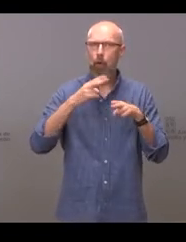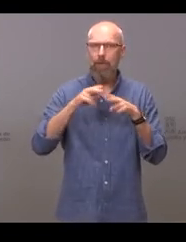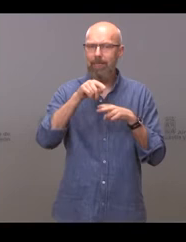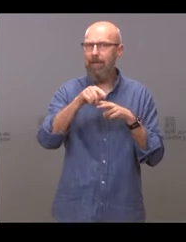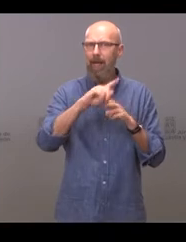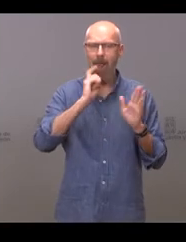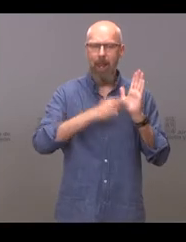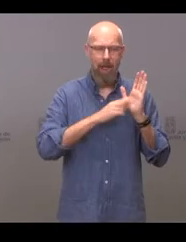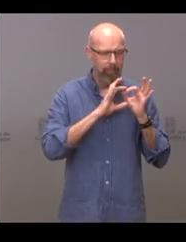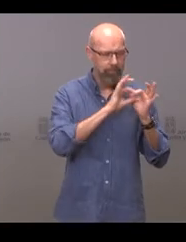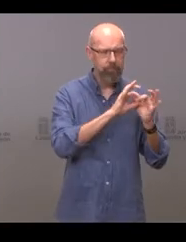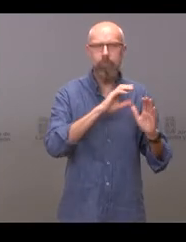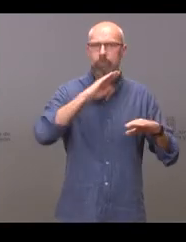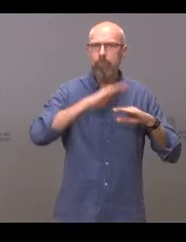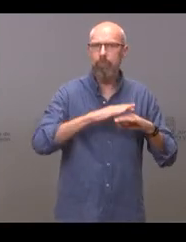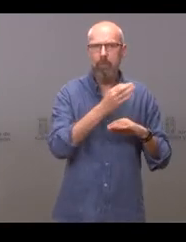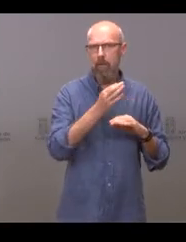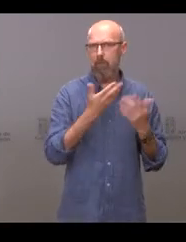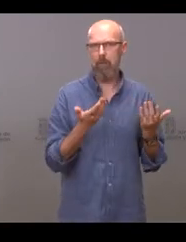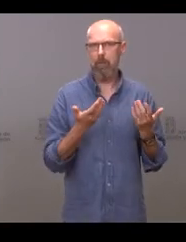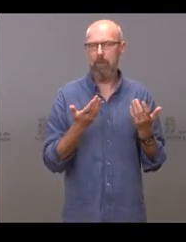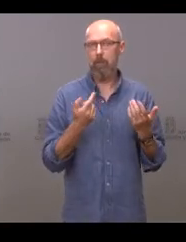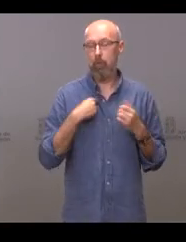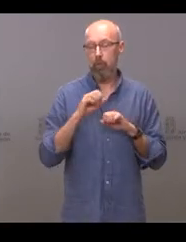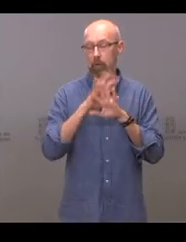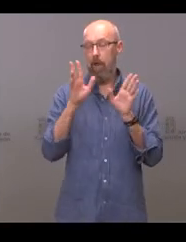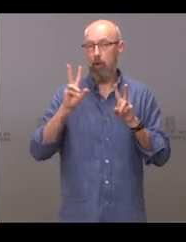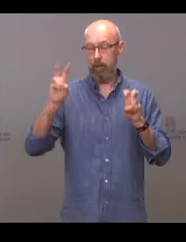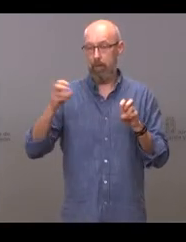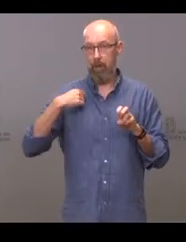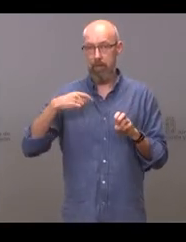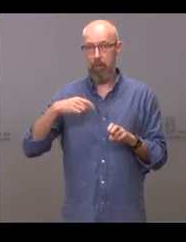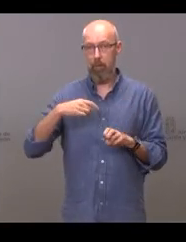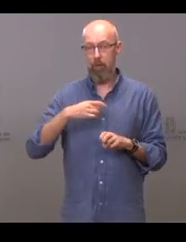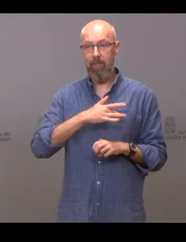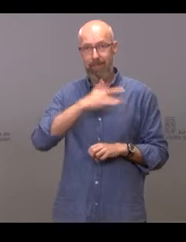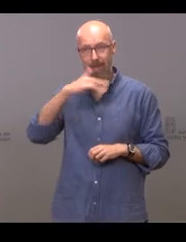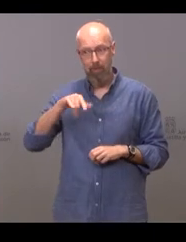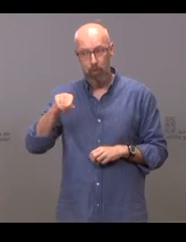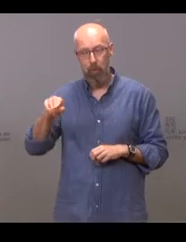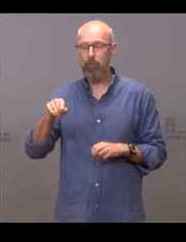que tomar al futuro y claramente estoy en contra de una decisión de estas características